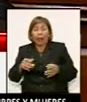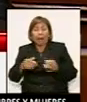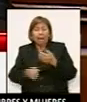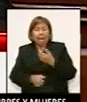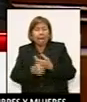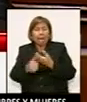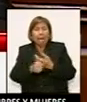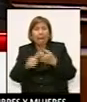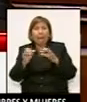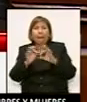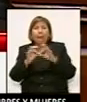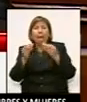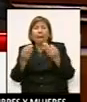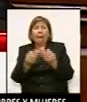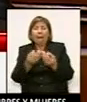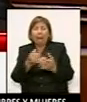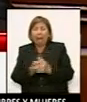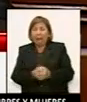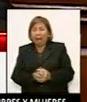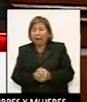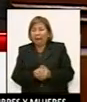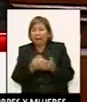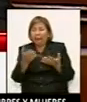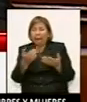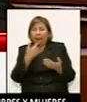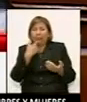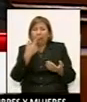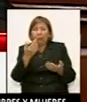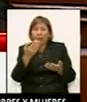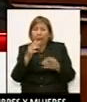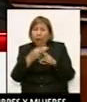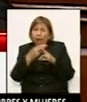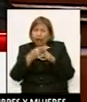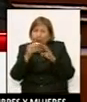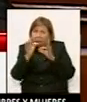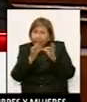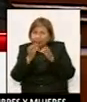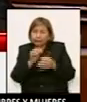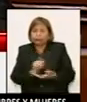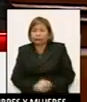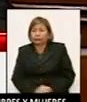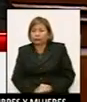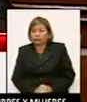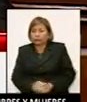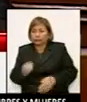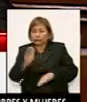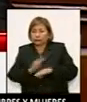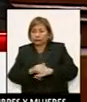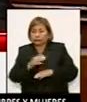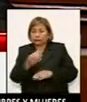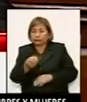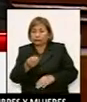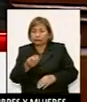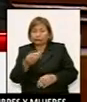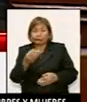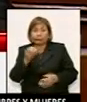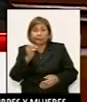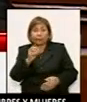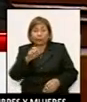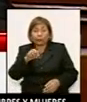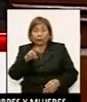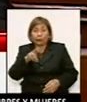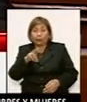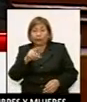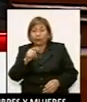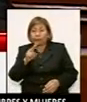de violencia familiar. Quiero hacerles una breve explicación acerca de la operatividad